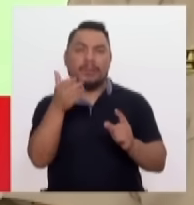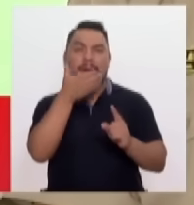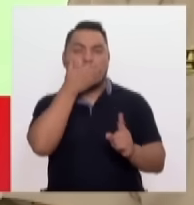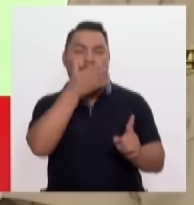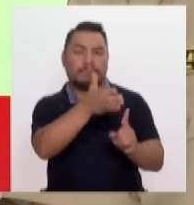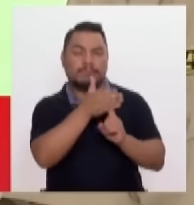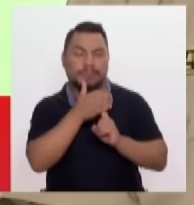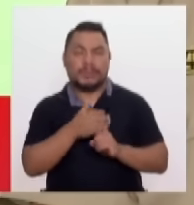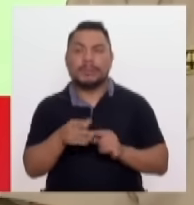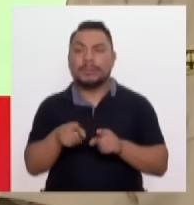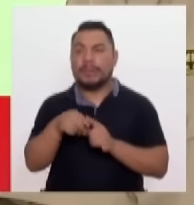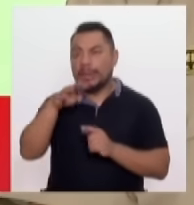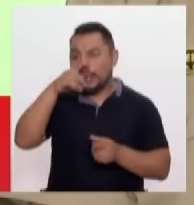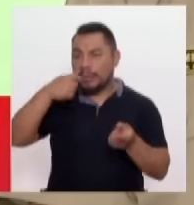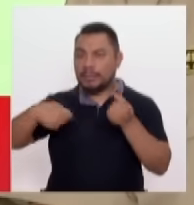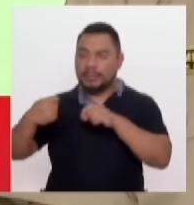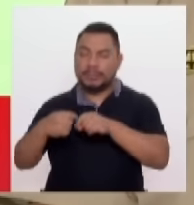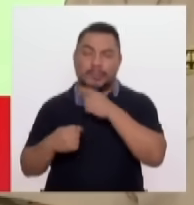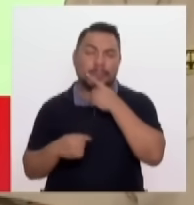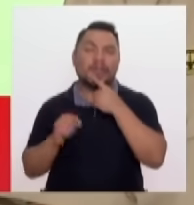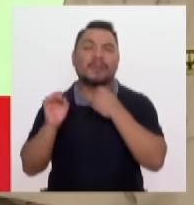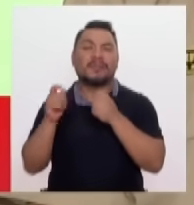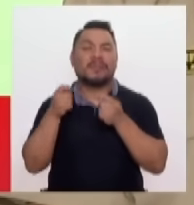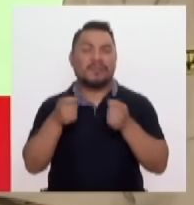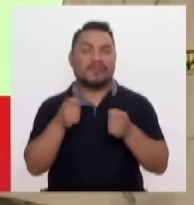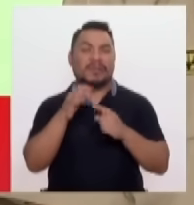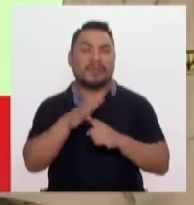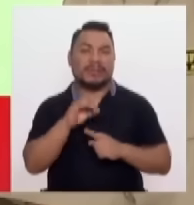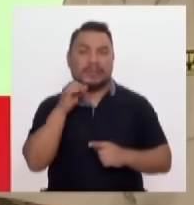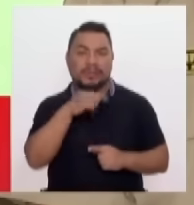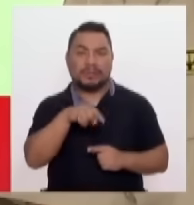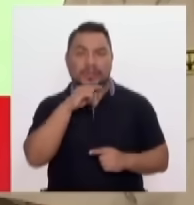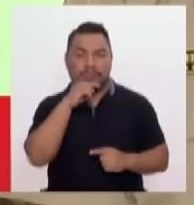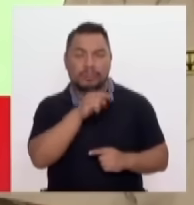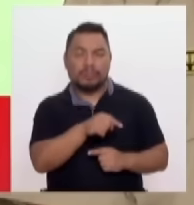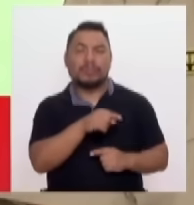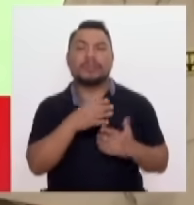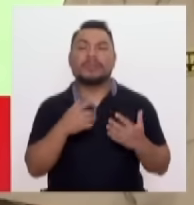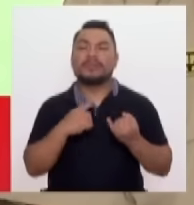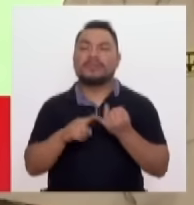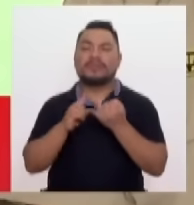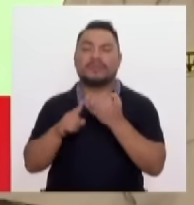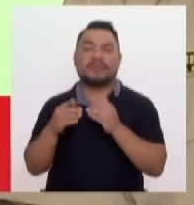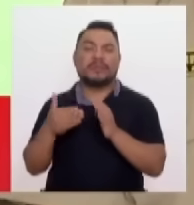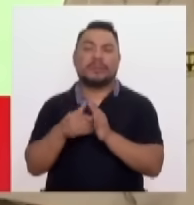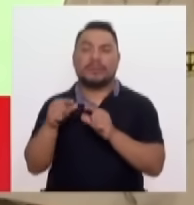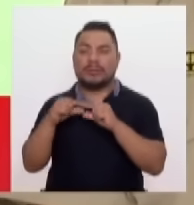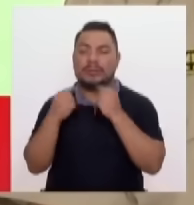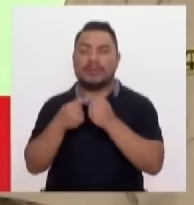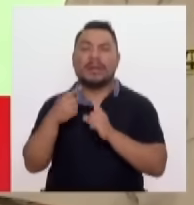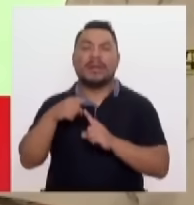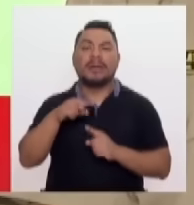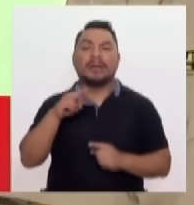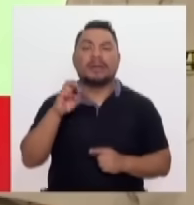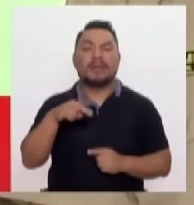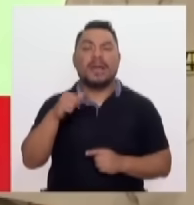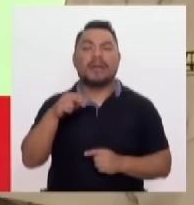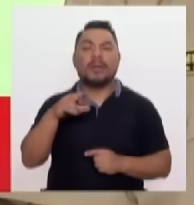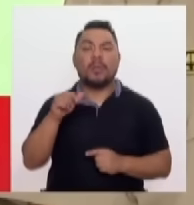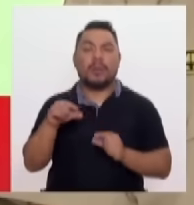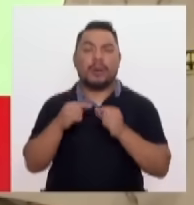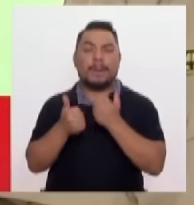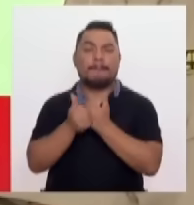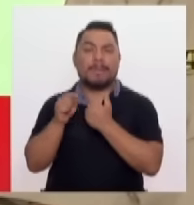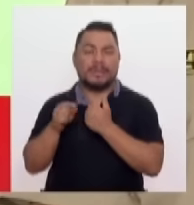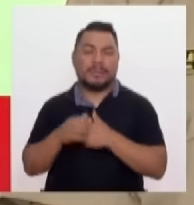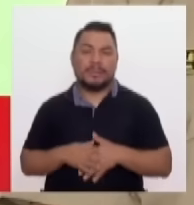de drogas, el delito de peligro común y otros conexos propios de la modalidad de vida del Tren de Aragua. Es así